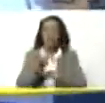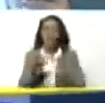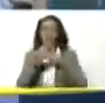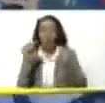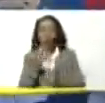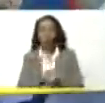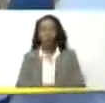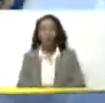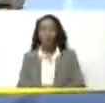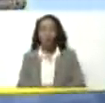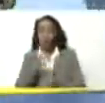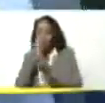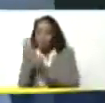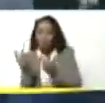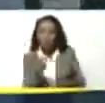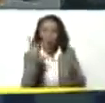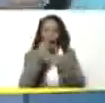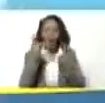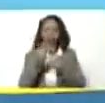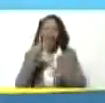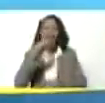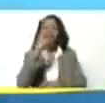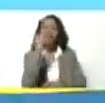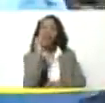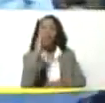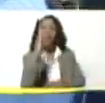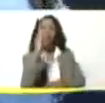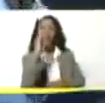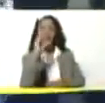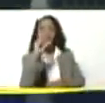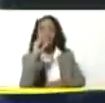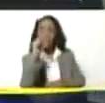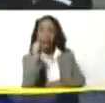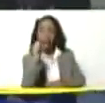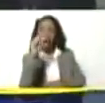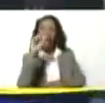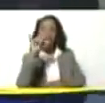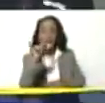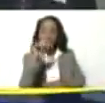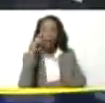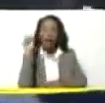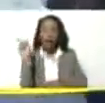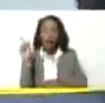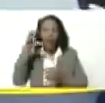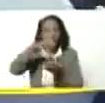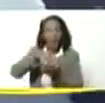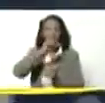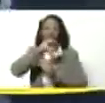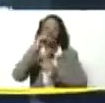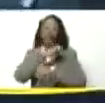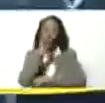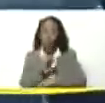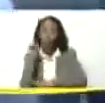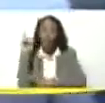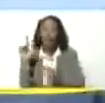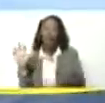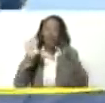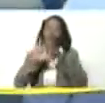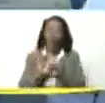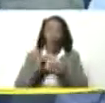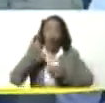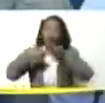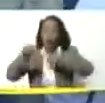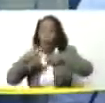lo invito al Hotel Tibisay. Tibisay Hoteles. Tiene en el estado Zulia. Son aliados comerciales de. Y